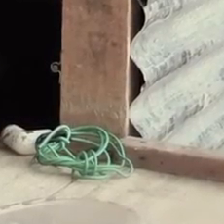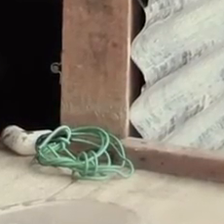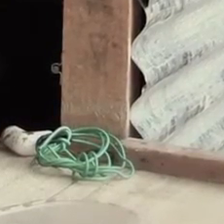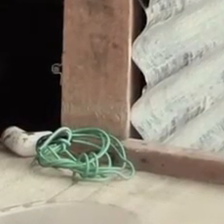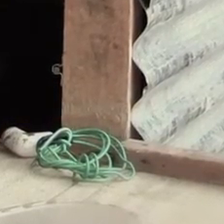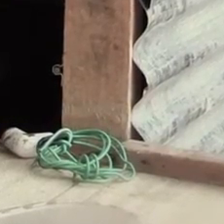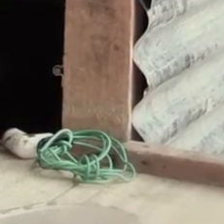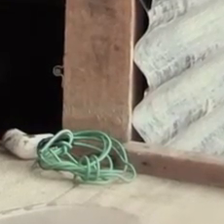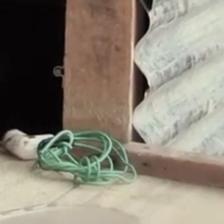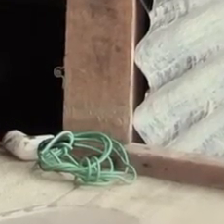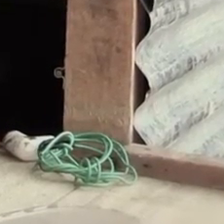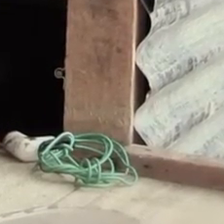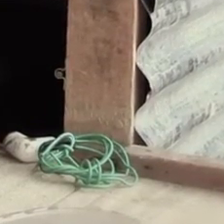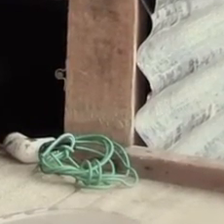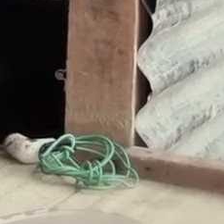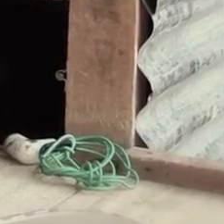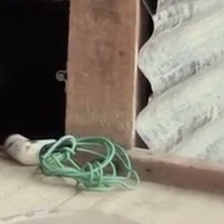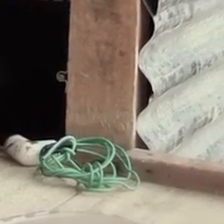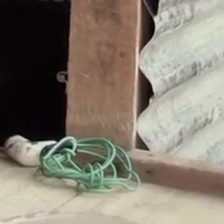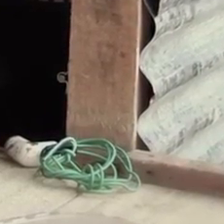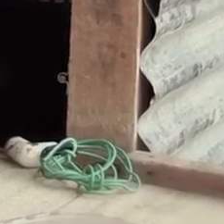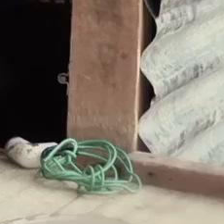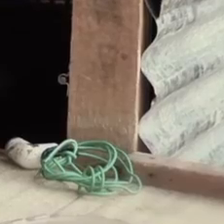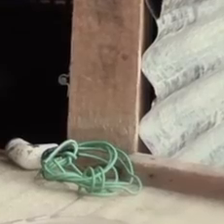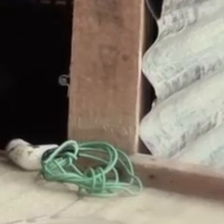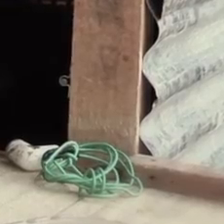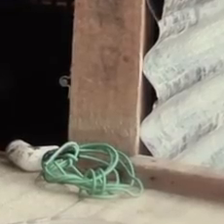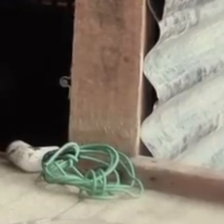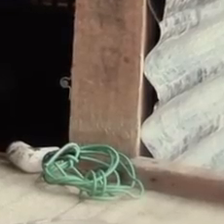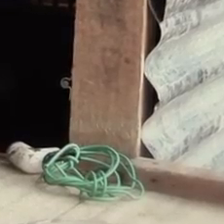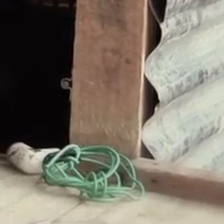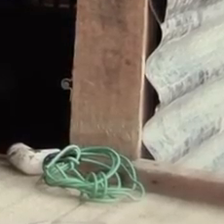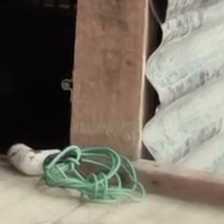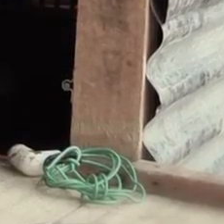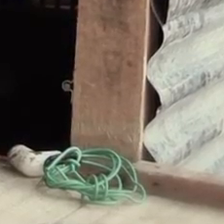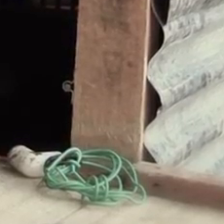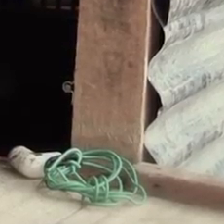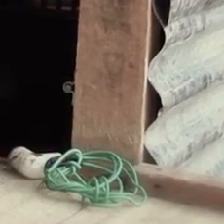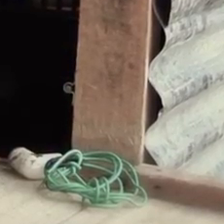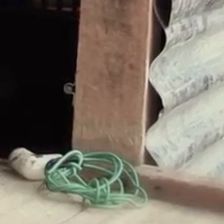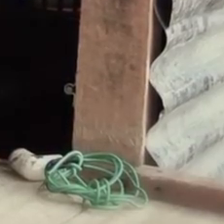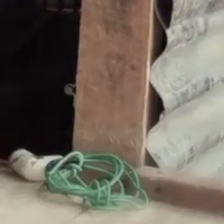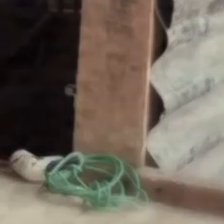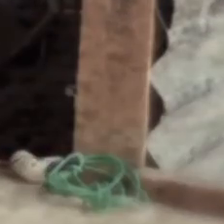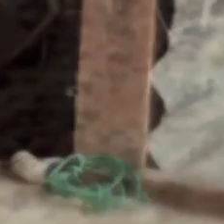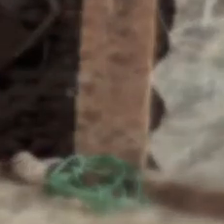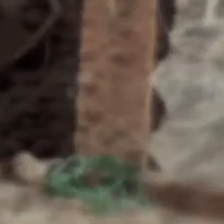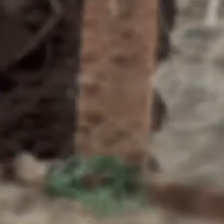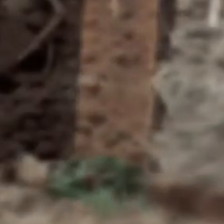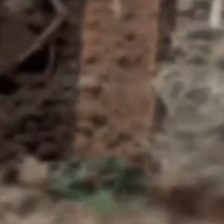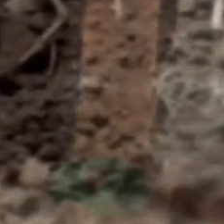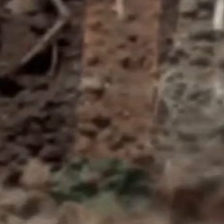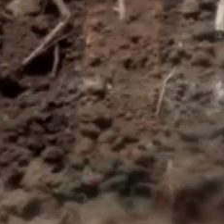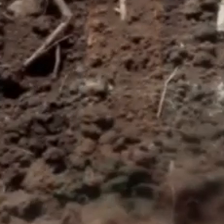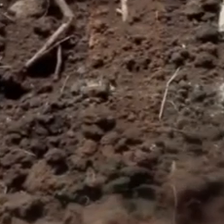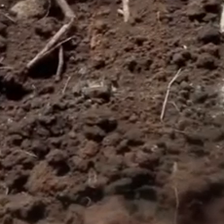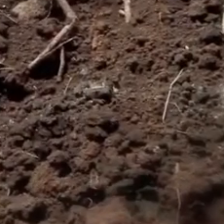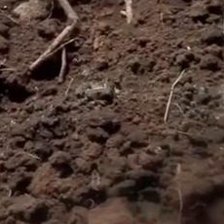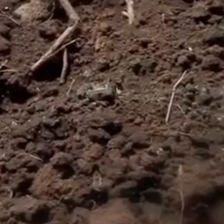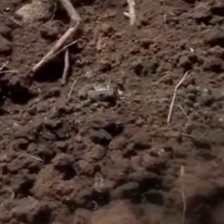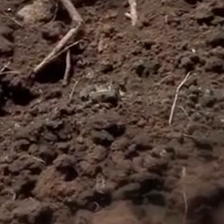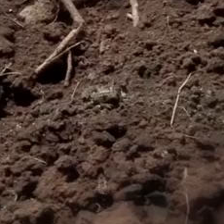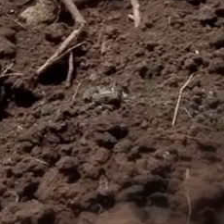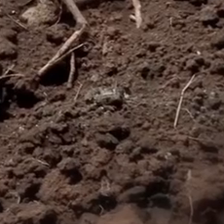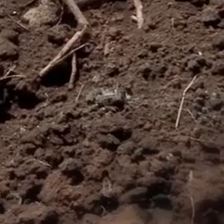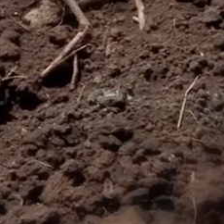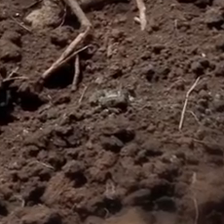que todo eso nos pedían pero ya cuando entramos ya como dicen ya de seguro comprobé la gente ya sé como